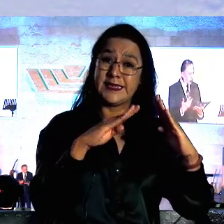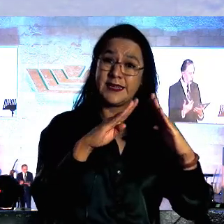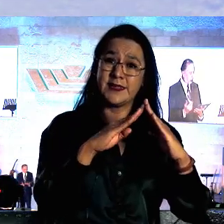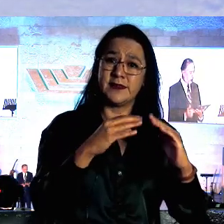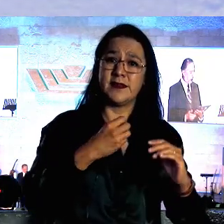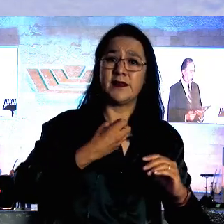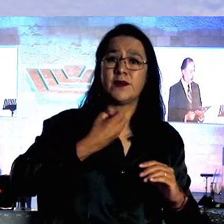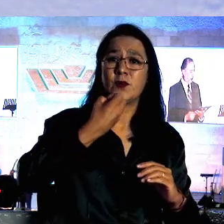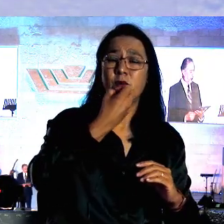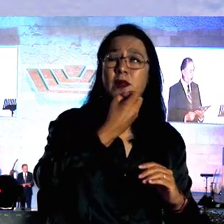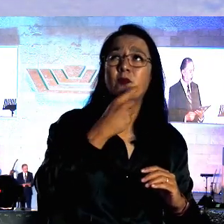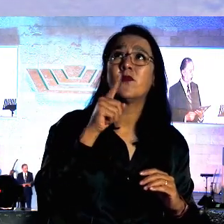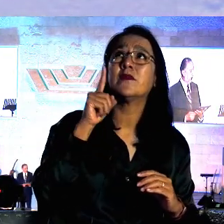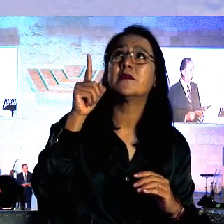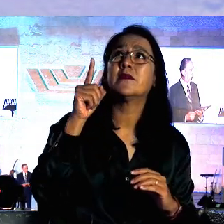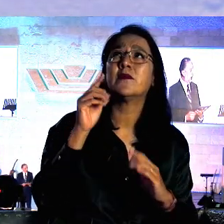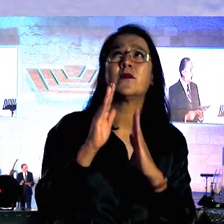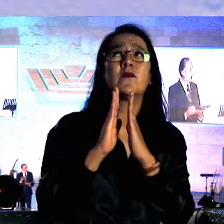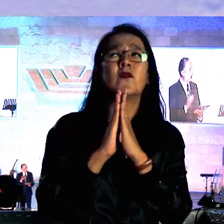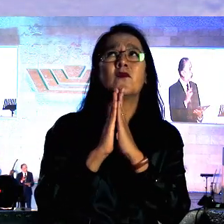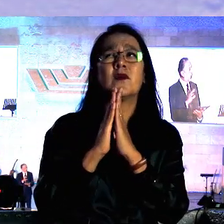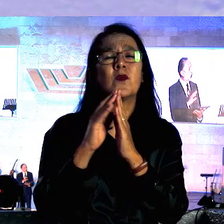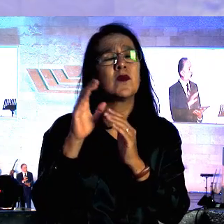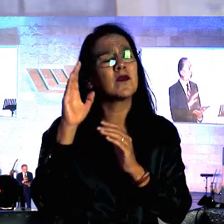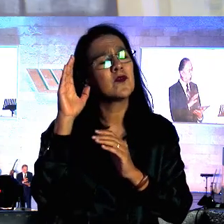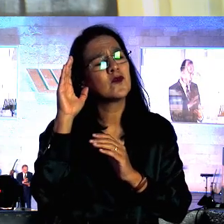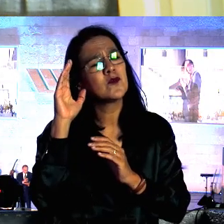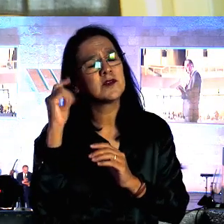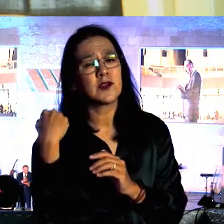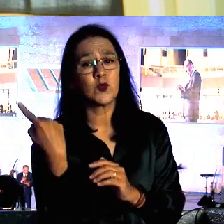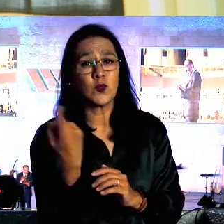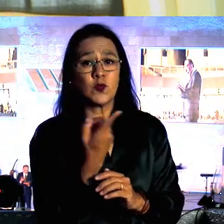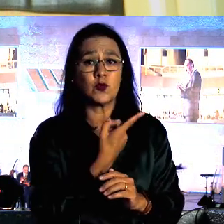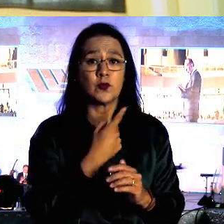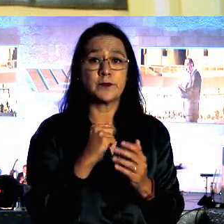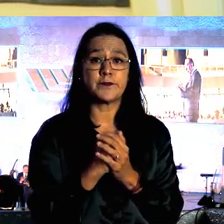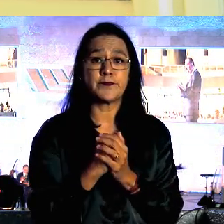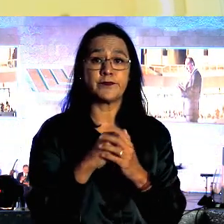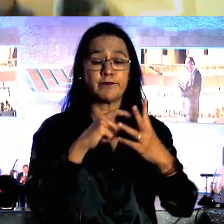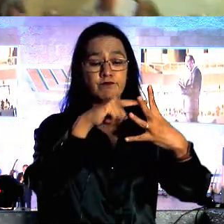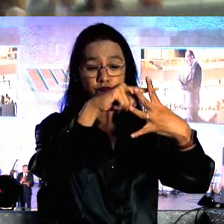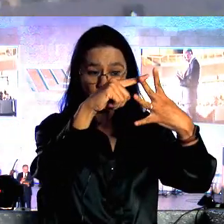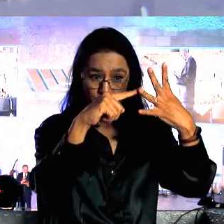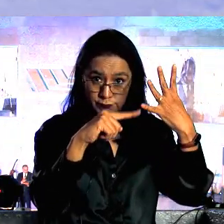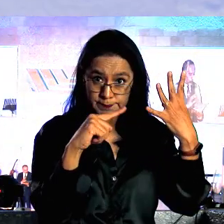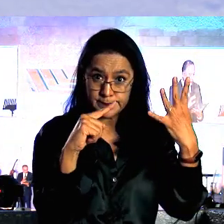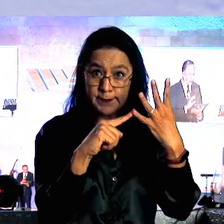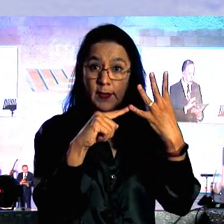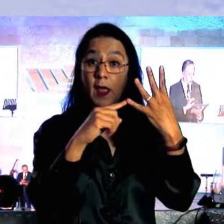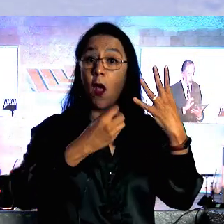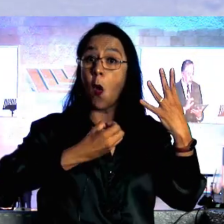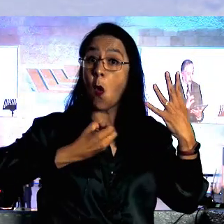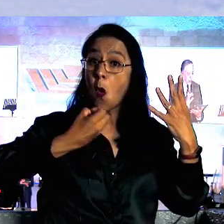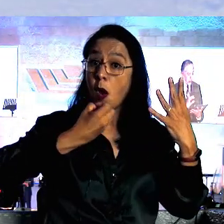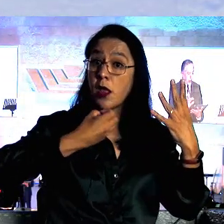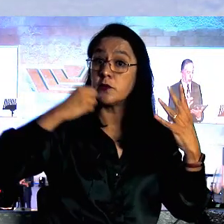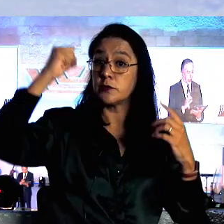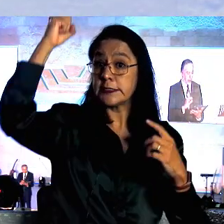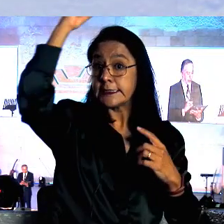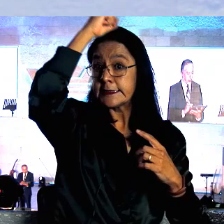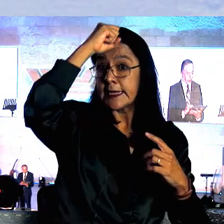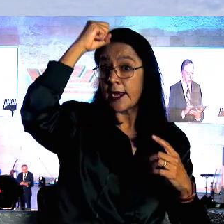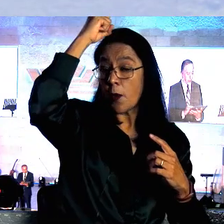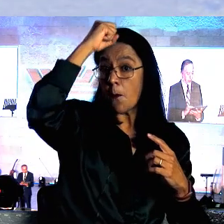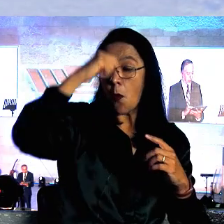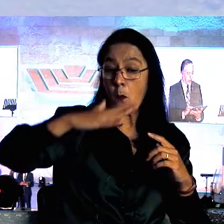tú nos escuches luego Salomón plantea en su oración diversos casos que pudieran llegar